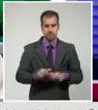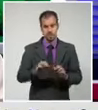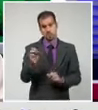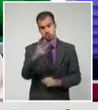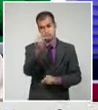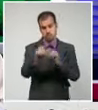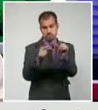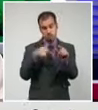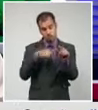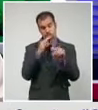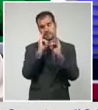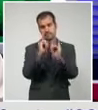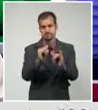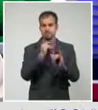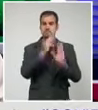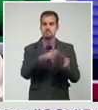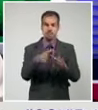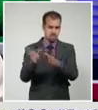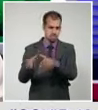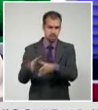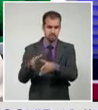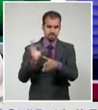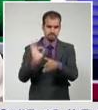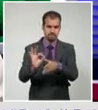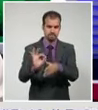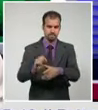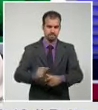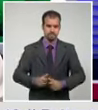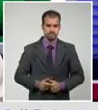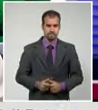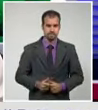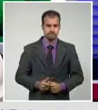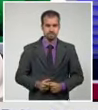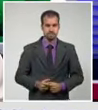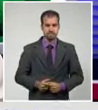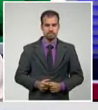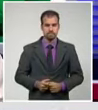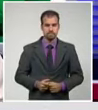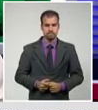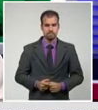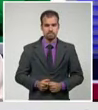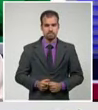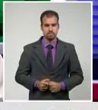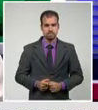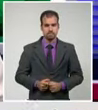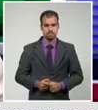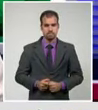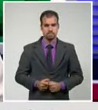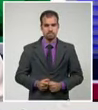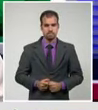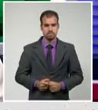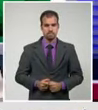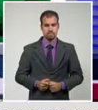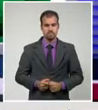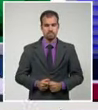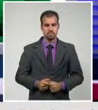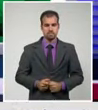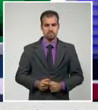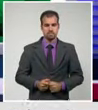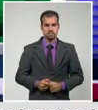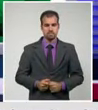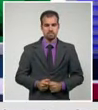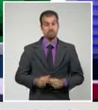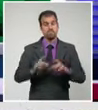informan como fallecidas en nuestro país y reiteramos que para todos es